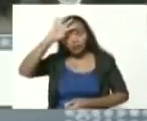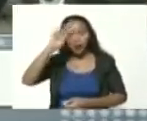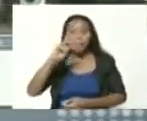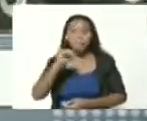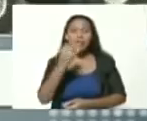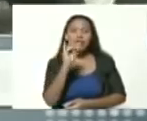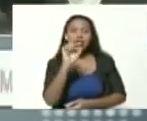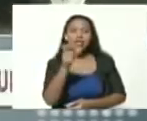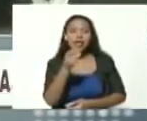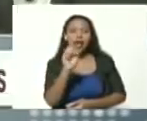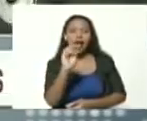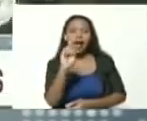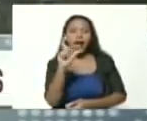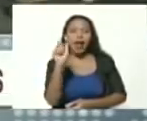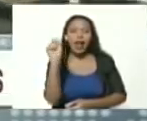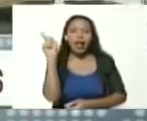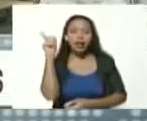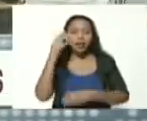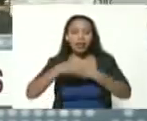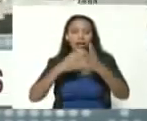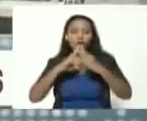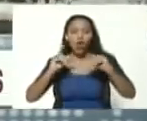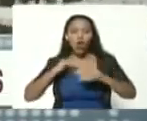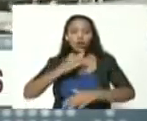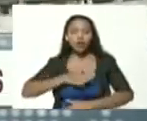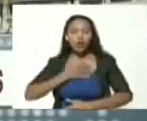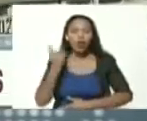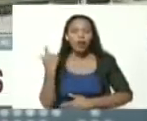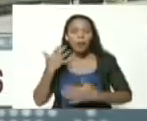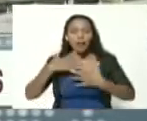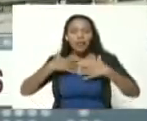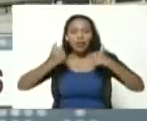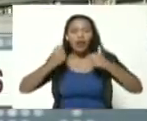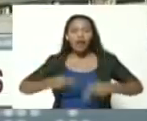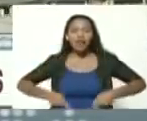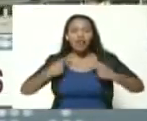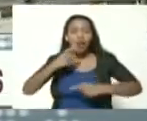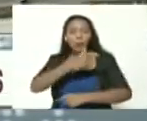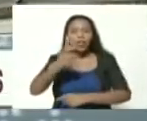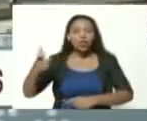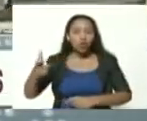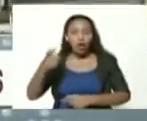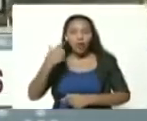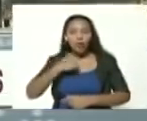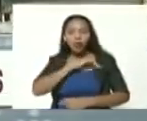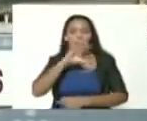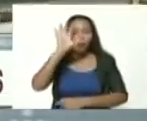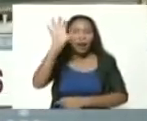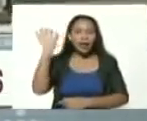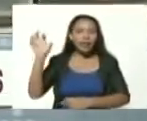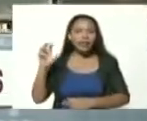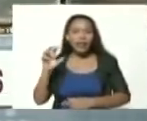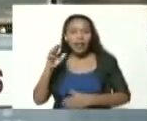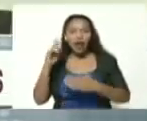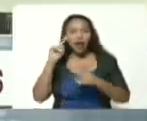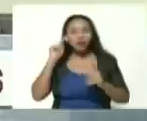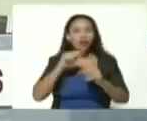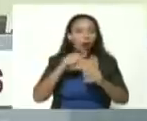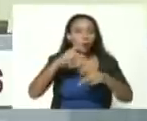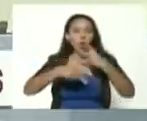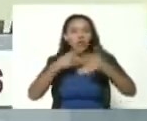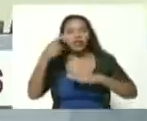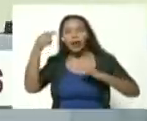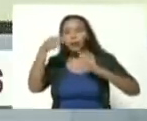Bermúdez, de hacer todo lo posible por la salud de nuestra gente, y una voluntad política